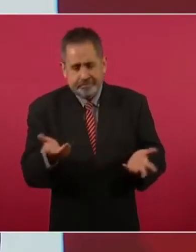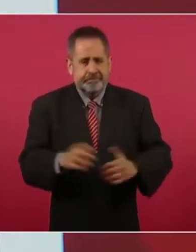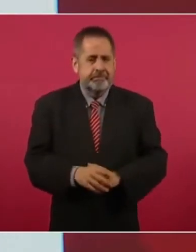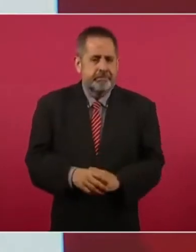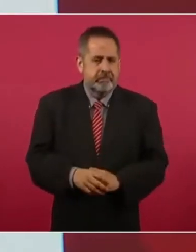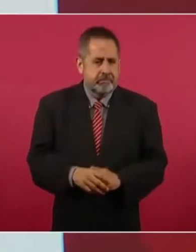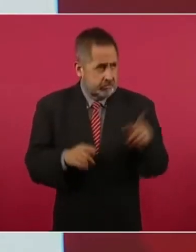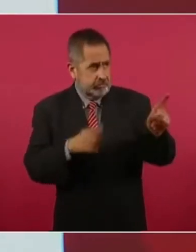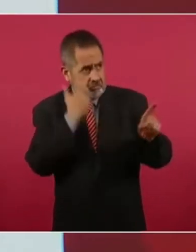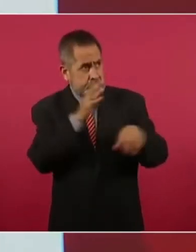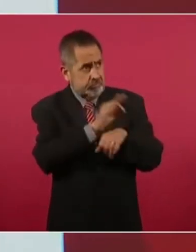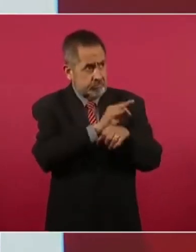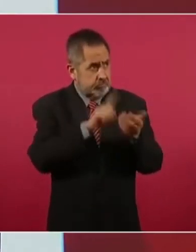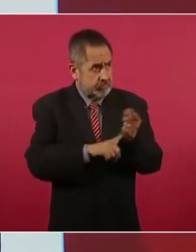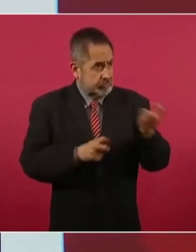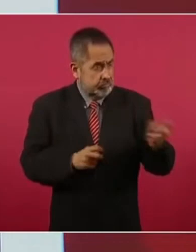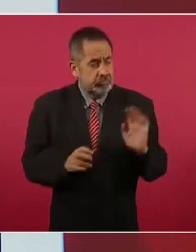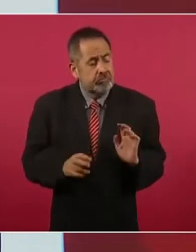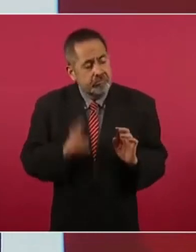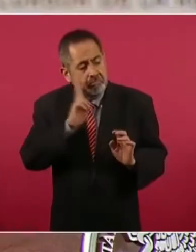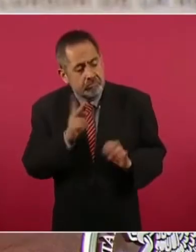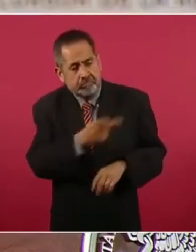¿Eso es lo que ustedes están defendiendo?